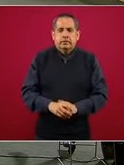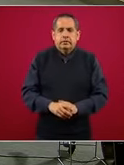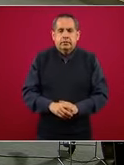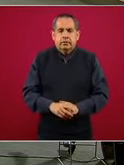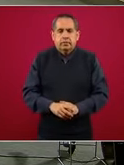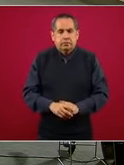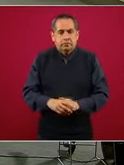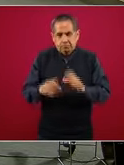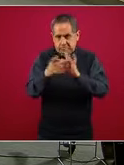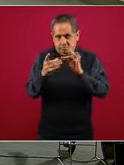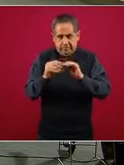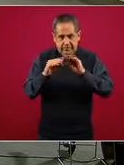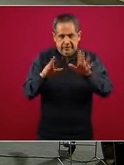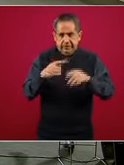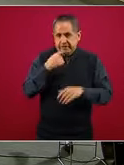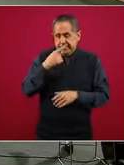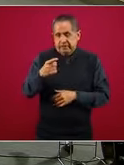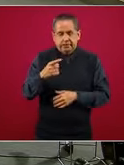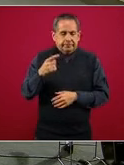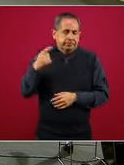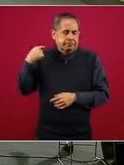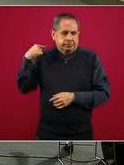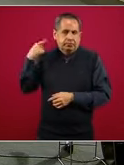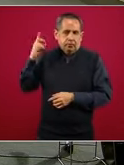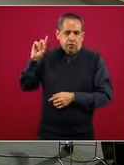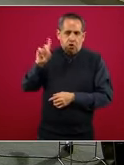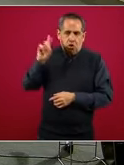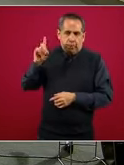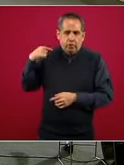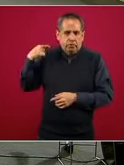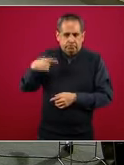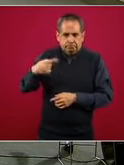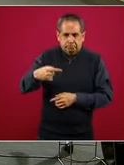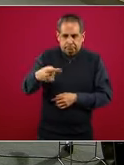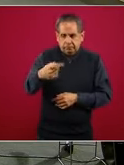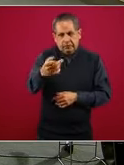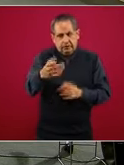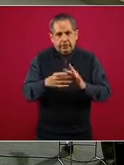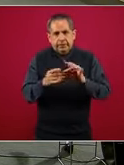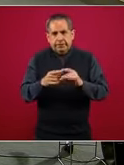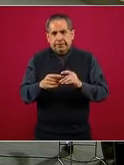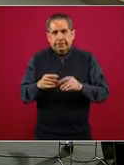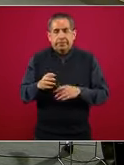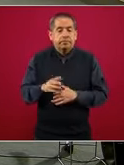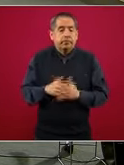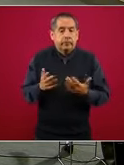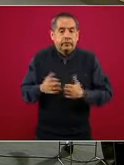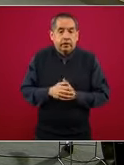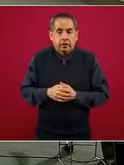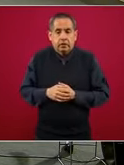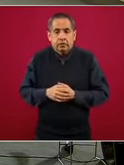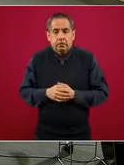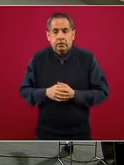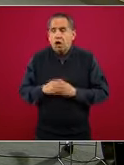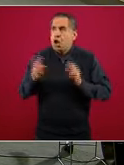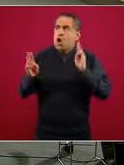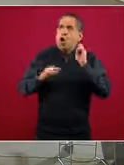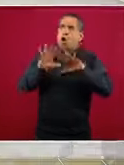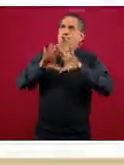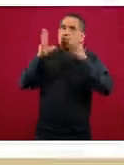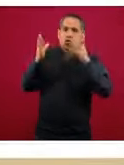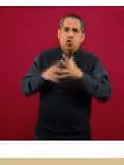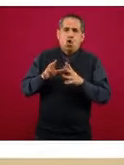Para poner en contexto, como hemos hecho ya desde el domingo pasado, tenemos nuestros vecinos, ya presentamos el mundo entero